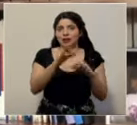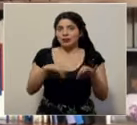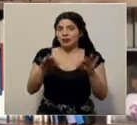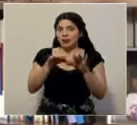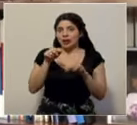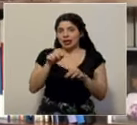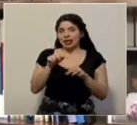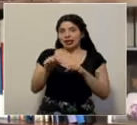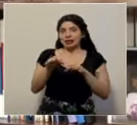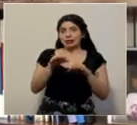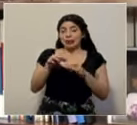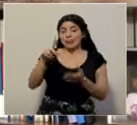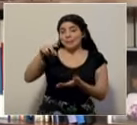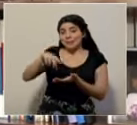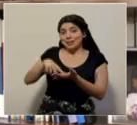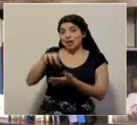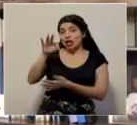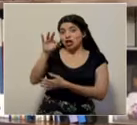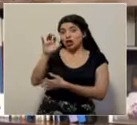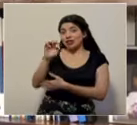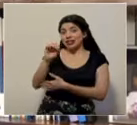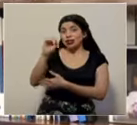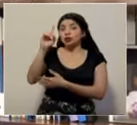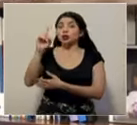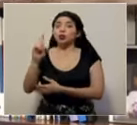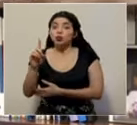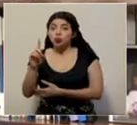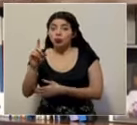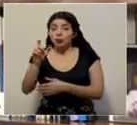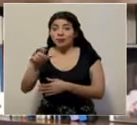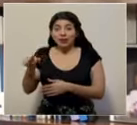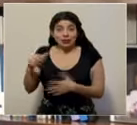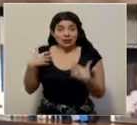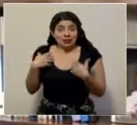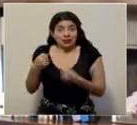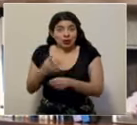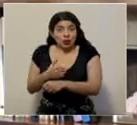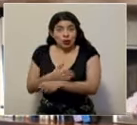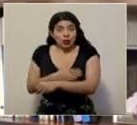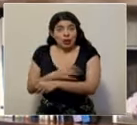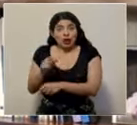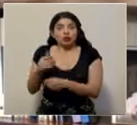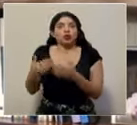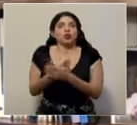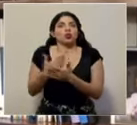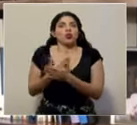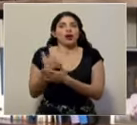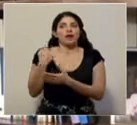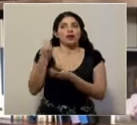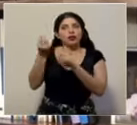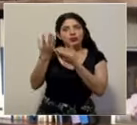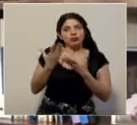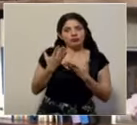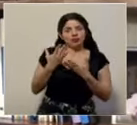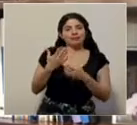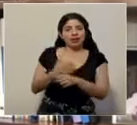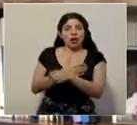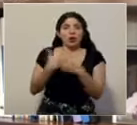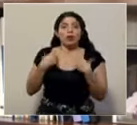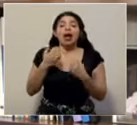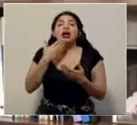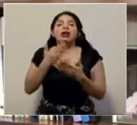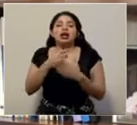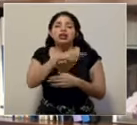agregar acá que 1.901 casos de esos recuperados son nuevos casos recuperados y se debe al trabajo